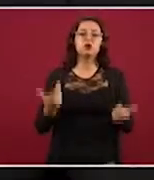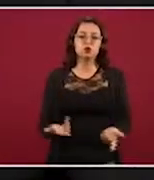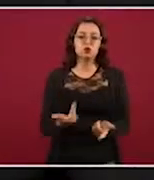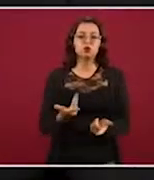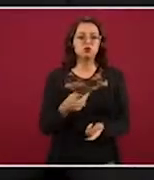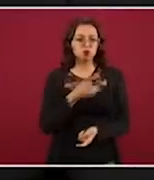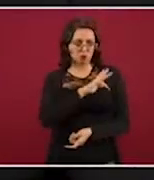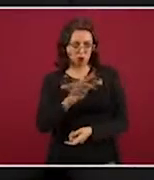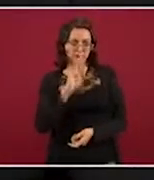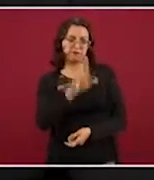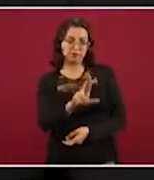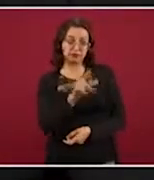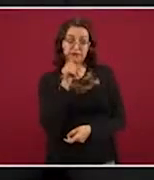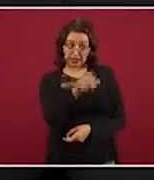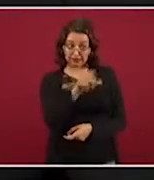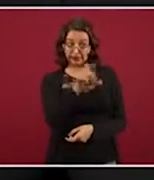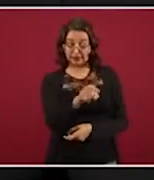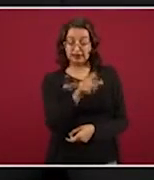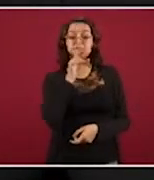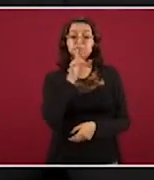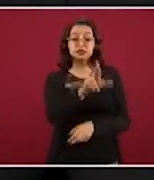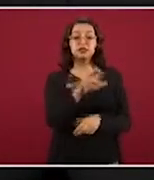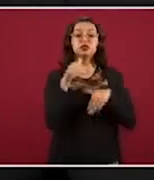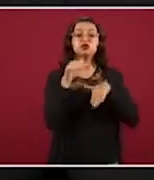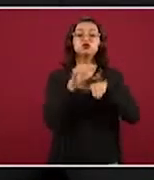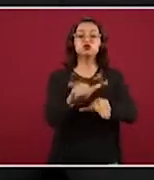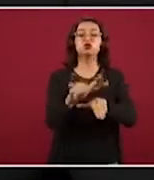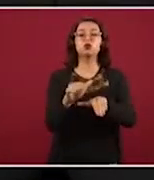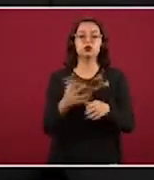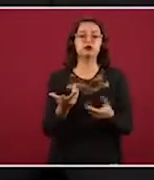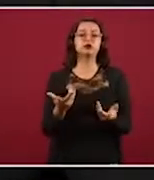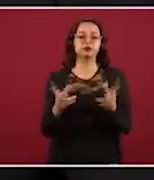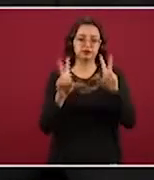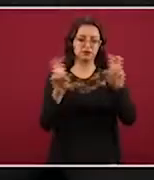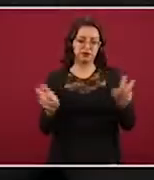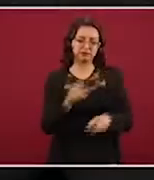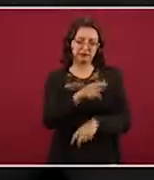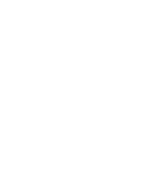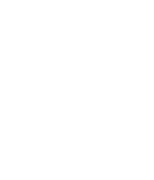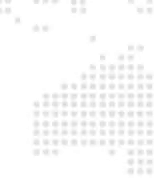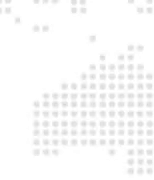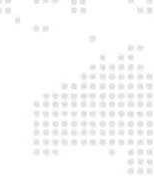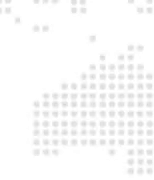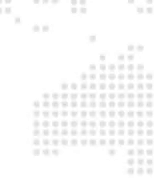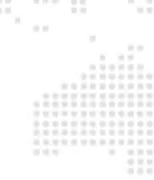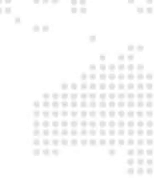responda el director de pemex sobre estos temas